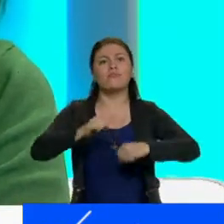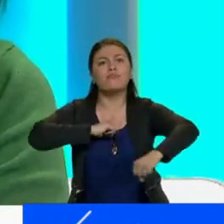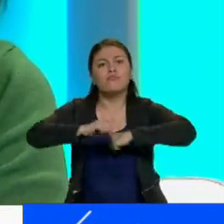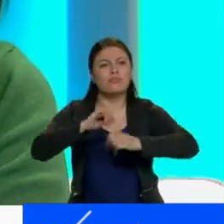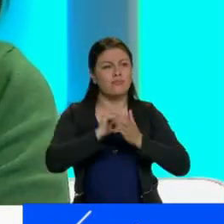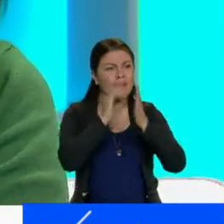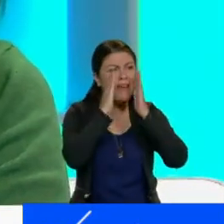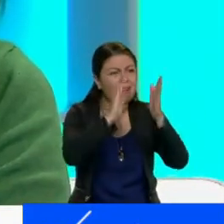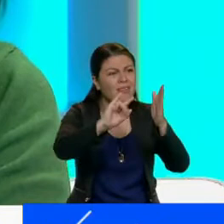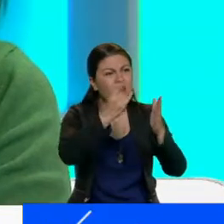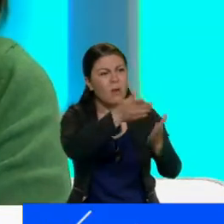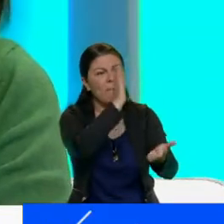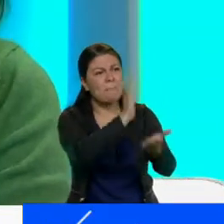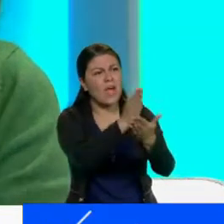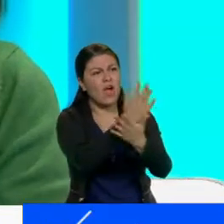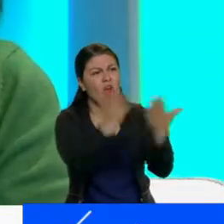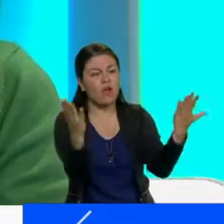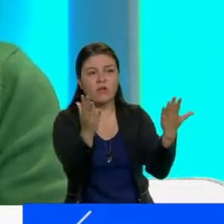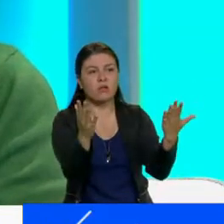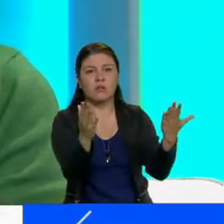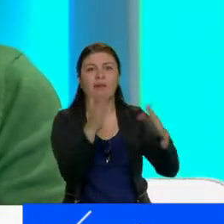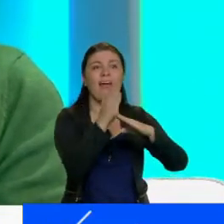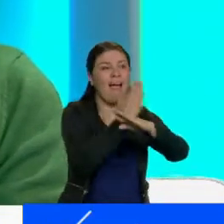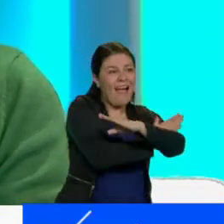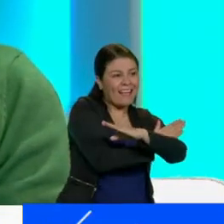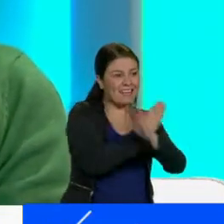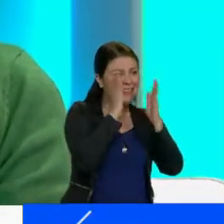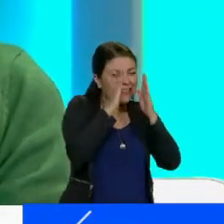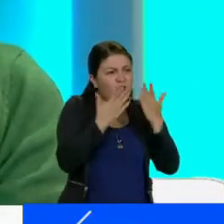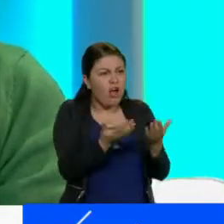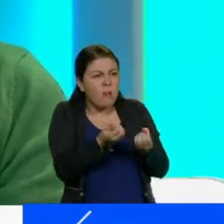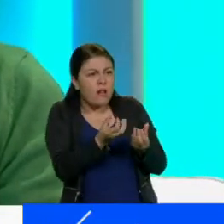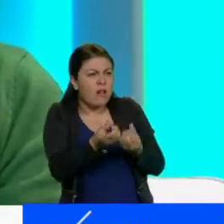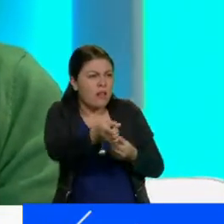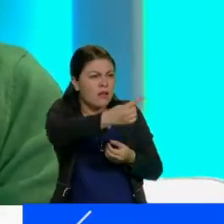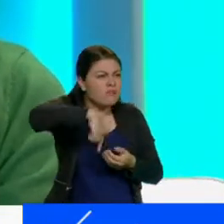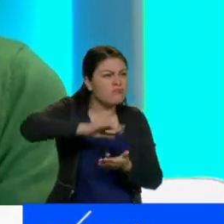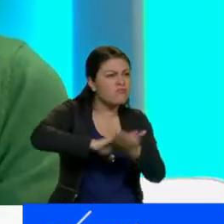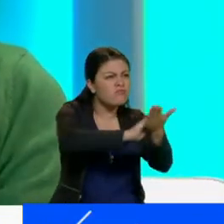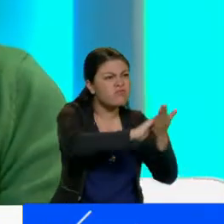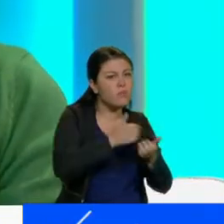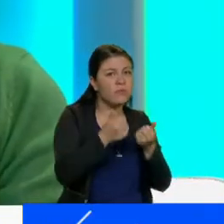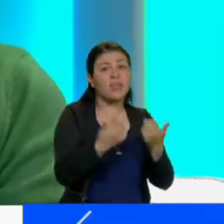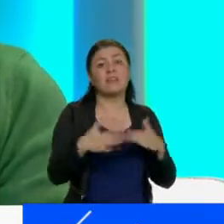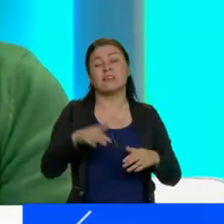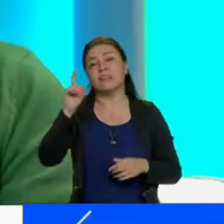desastre es algo que captura muchísimo, pues, el tiempo de los funcionarios,